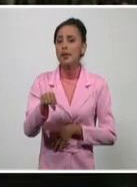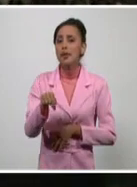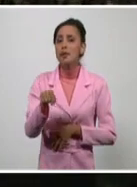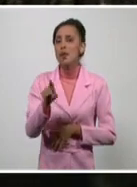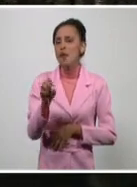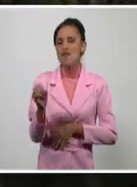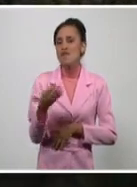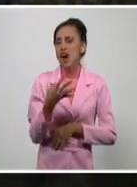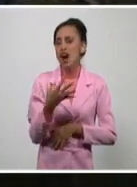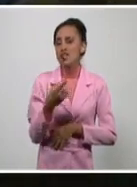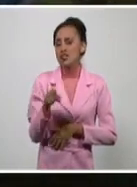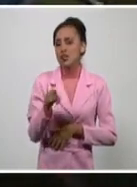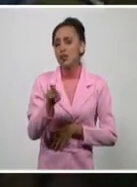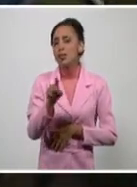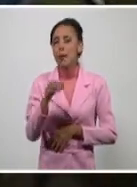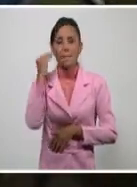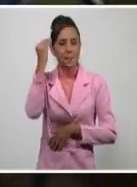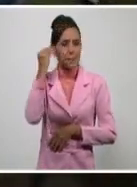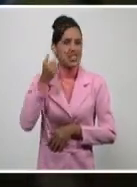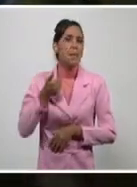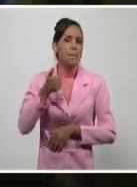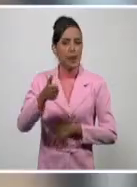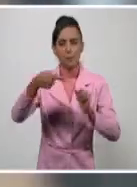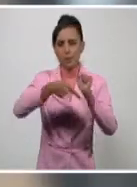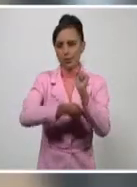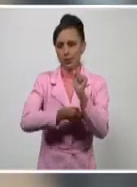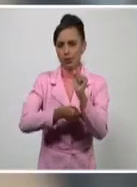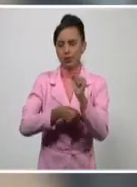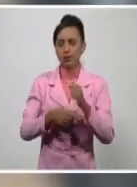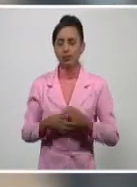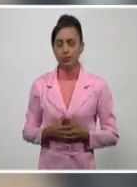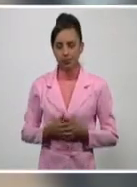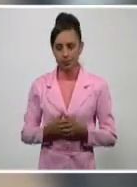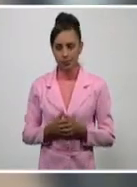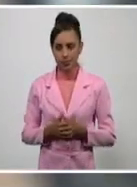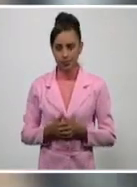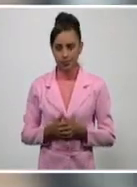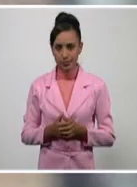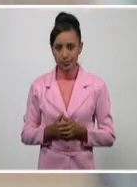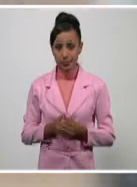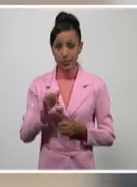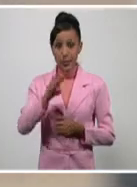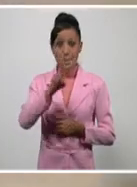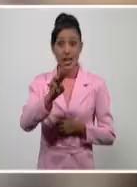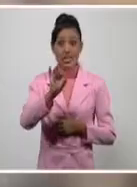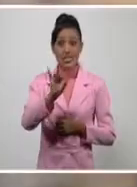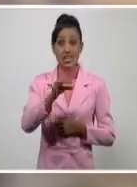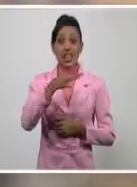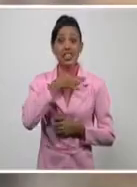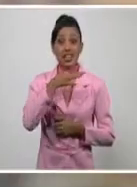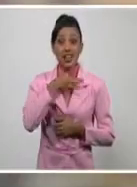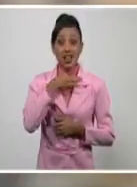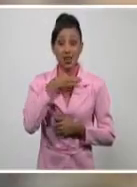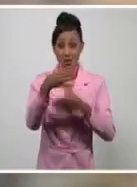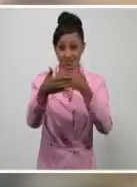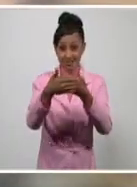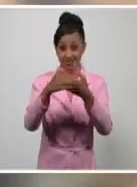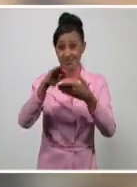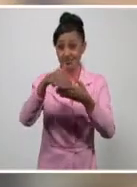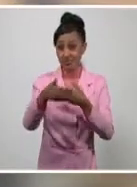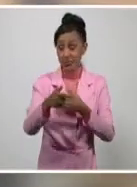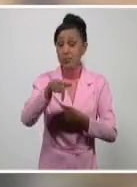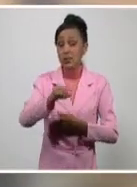unanimidad ni al pensamiento acrítico, sino todo lo contrario. Y lo sucedido este 27 de enero a las puertas del Ministerio de